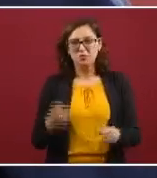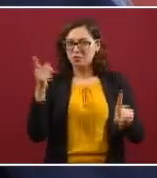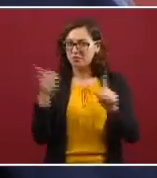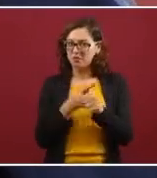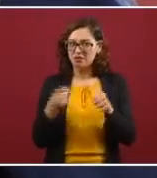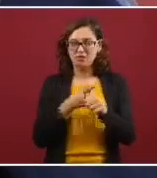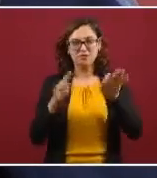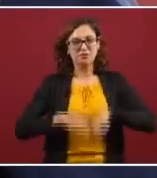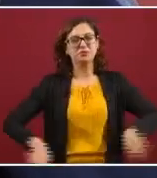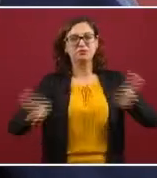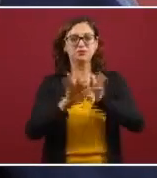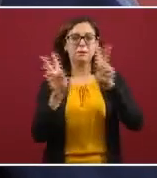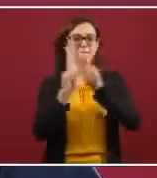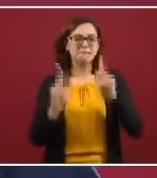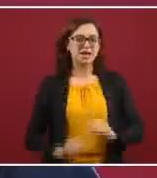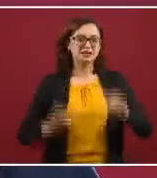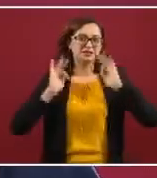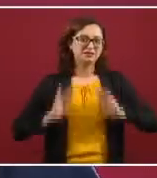tranquilidad.